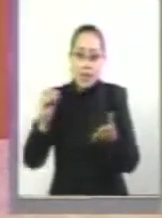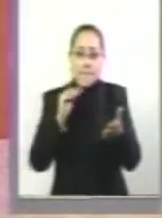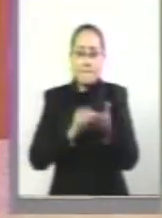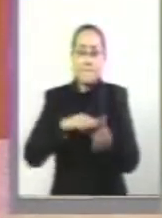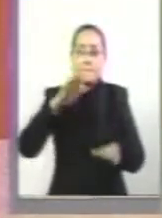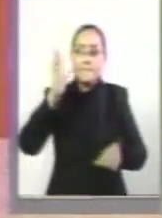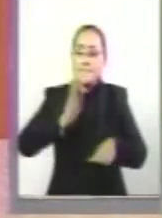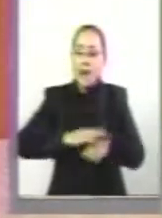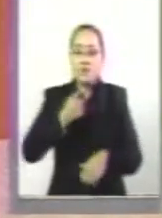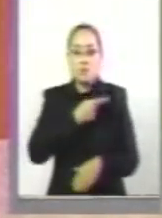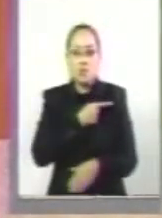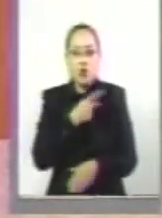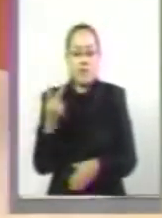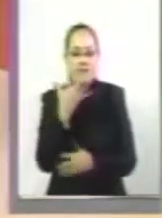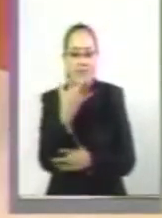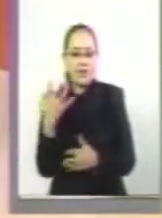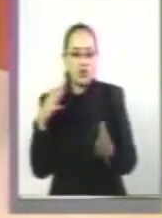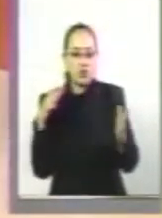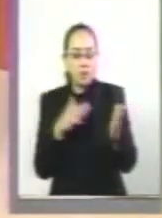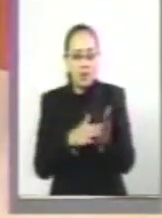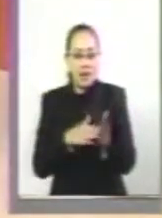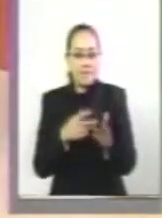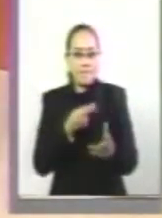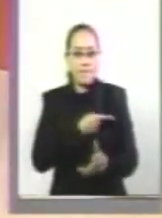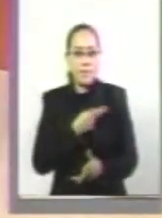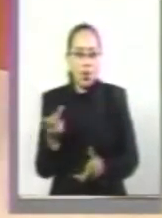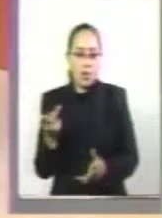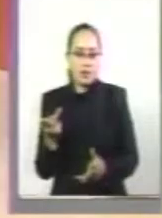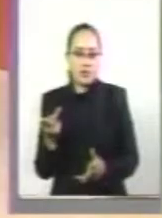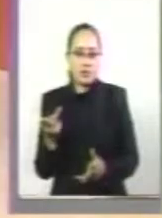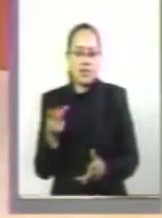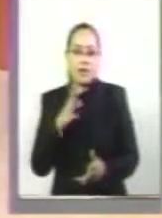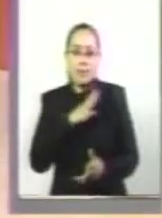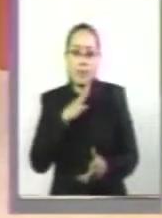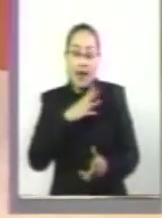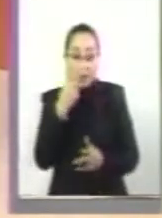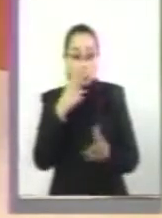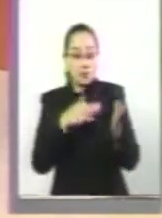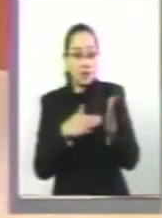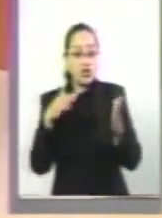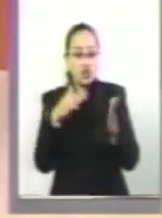país. 500,000 pobres de los 2 millones que engrosaron las filas de la